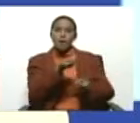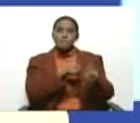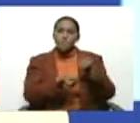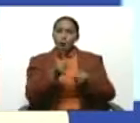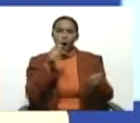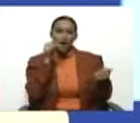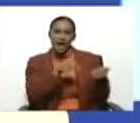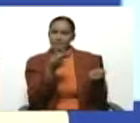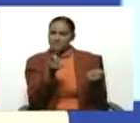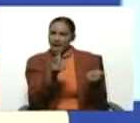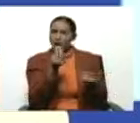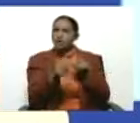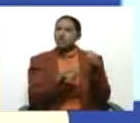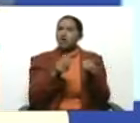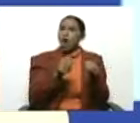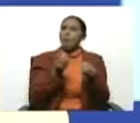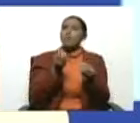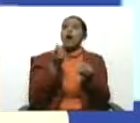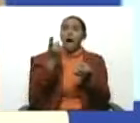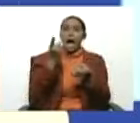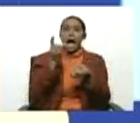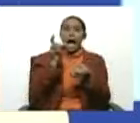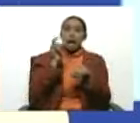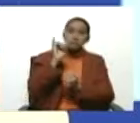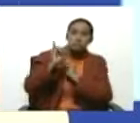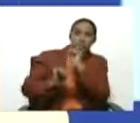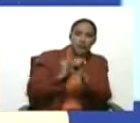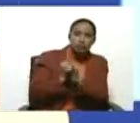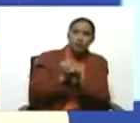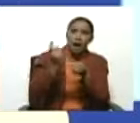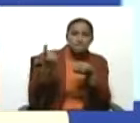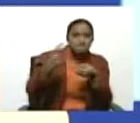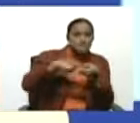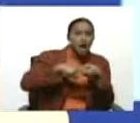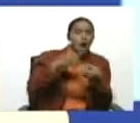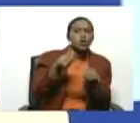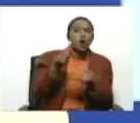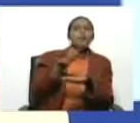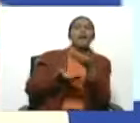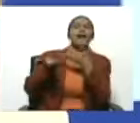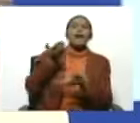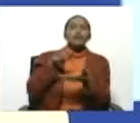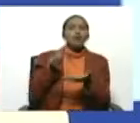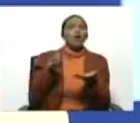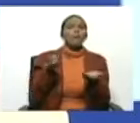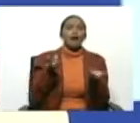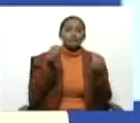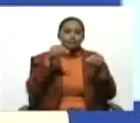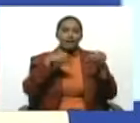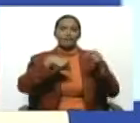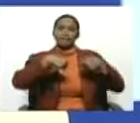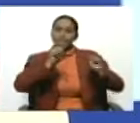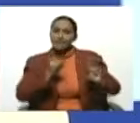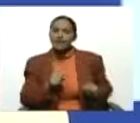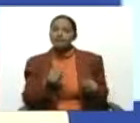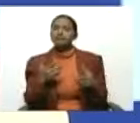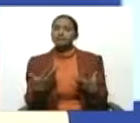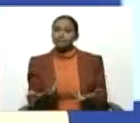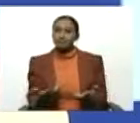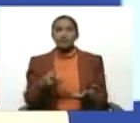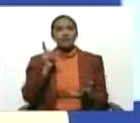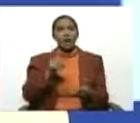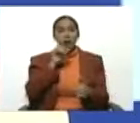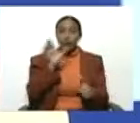inversiones tenerlas bajo y y luego hay y luego tomar hay que tomar en cuenta las